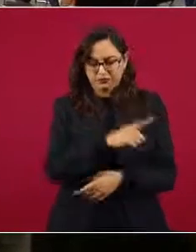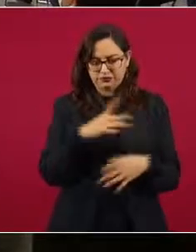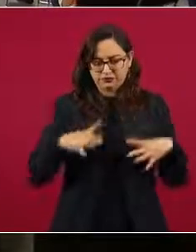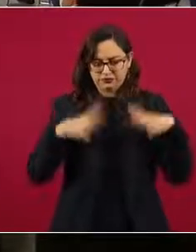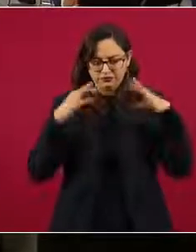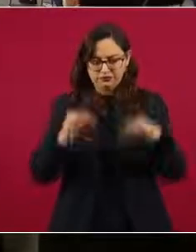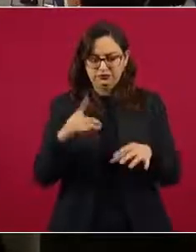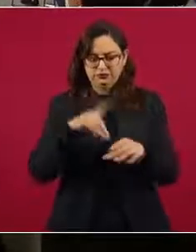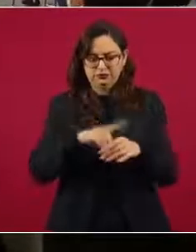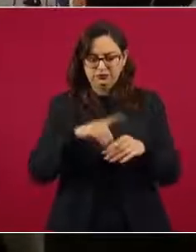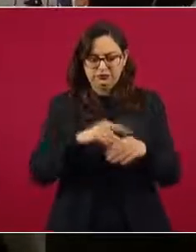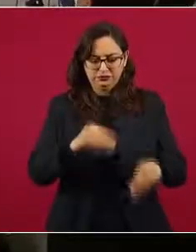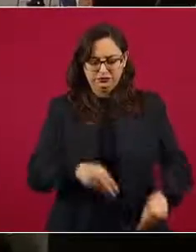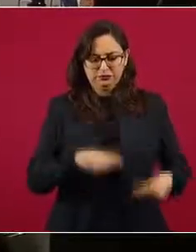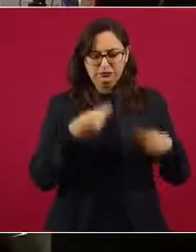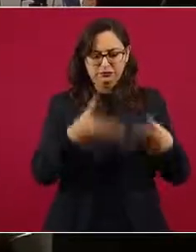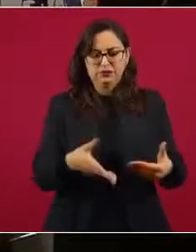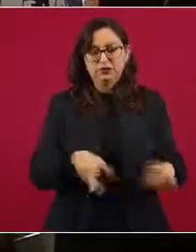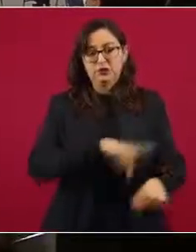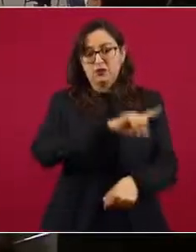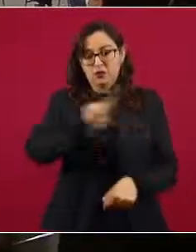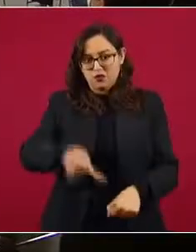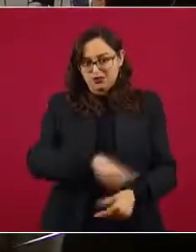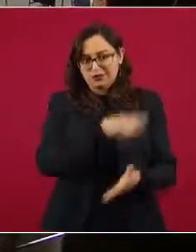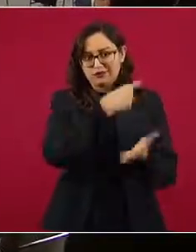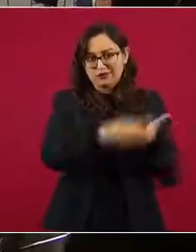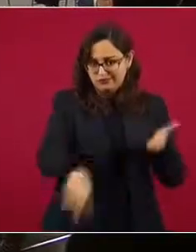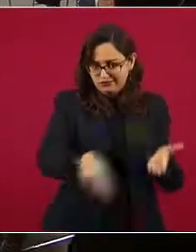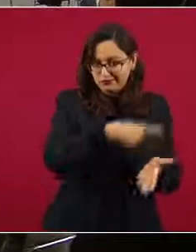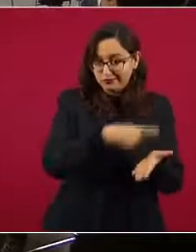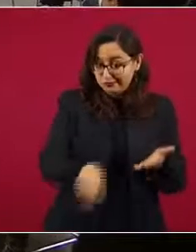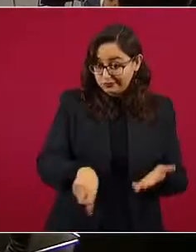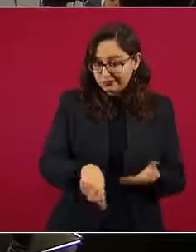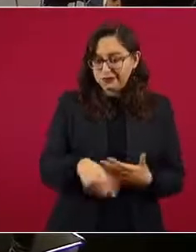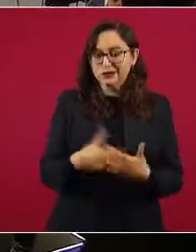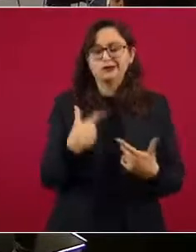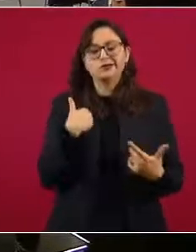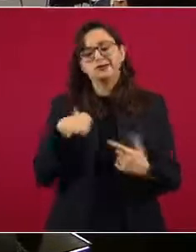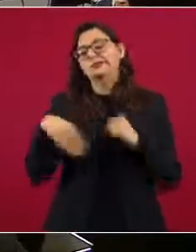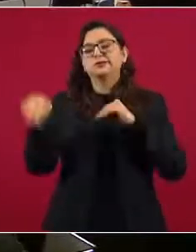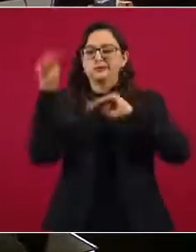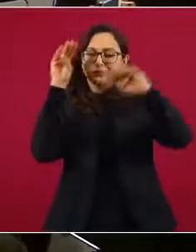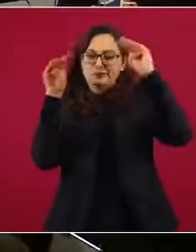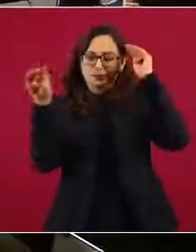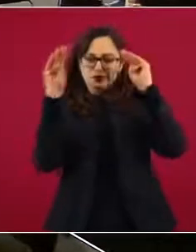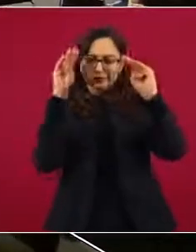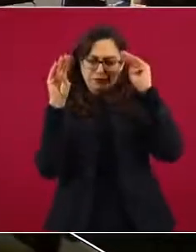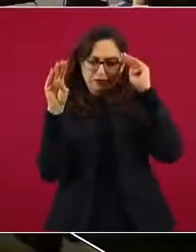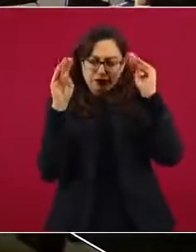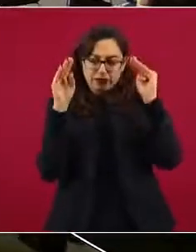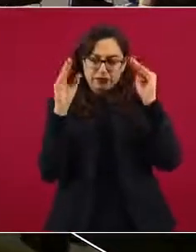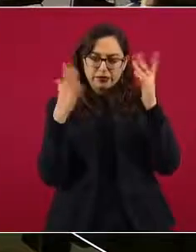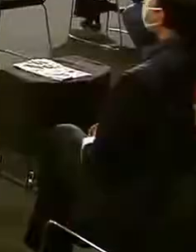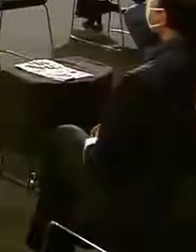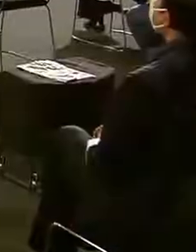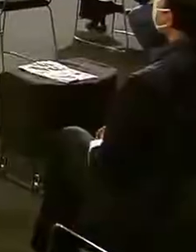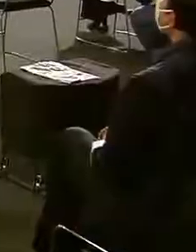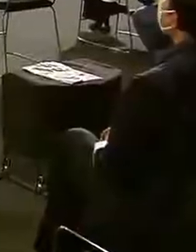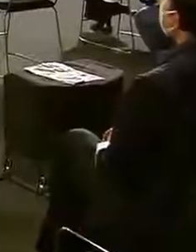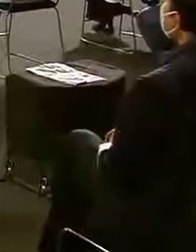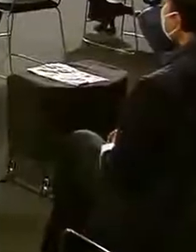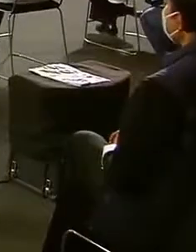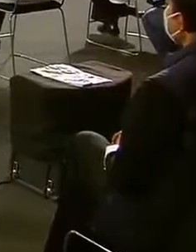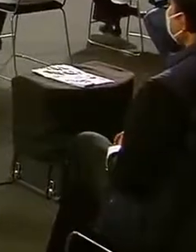Carlos Slim, las siguientes había que comprarlas. Entonces se evaluó que el costo